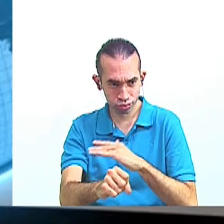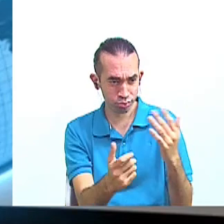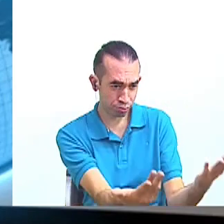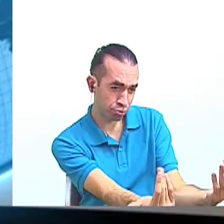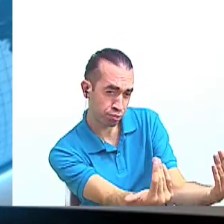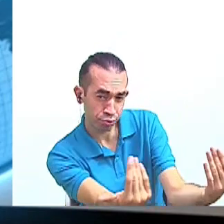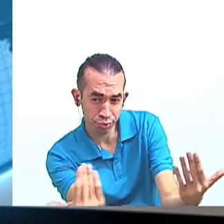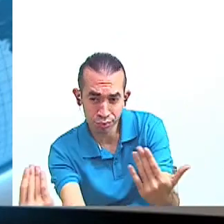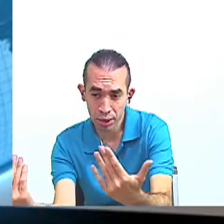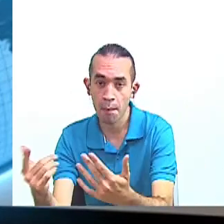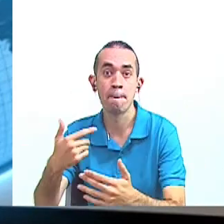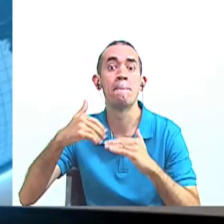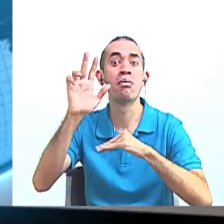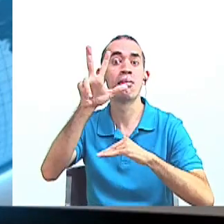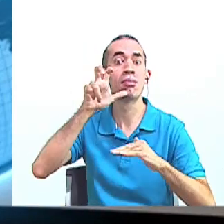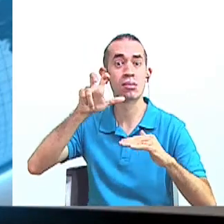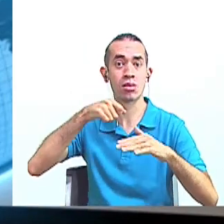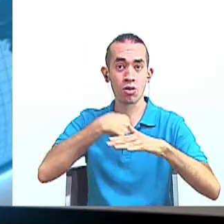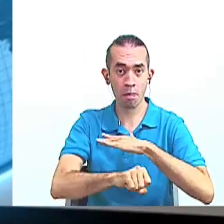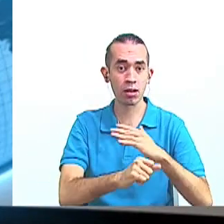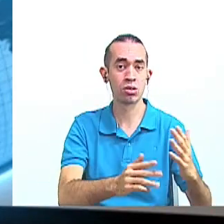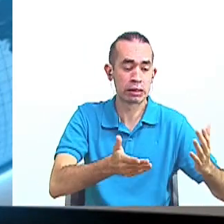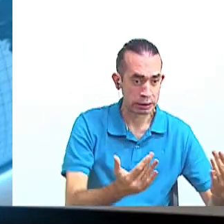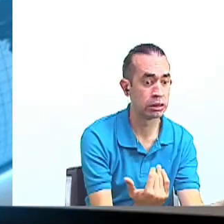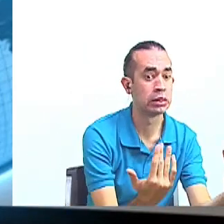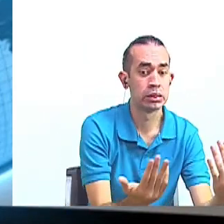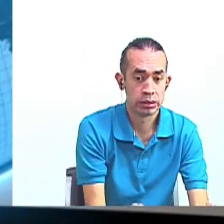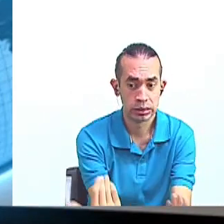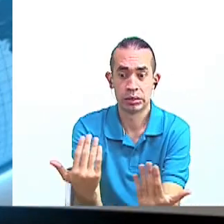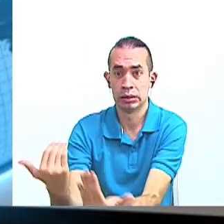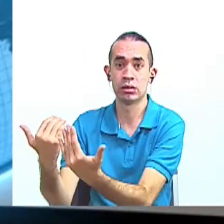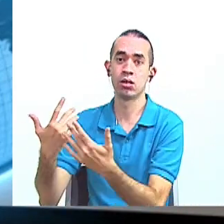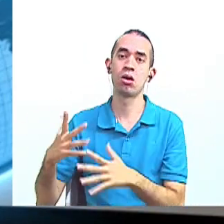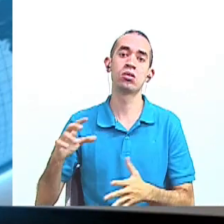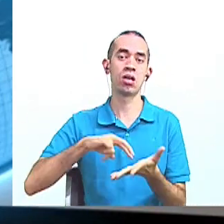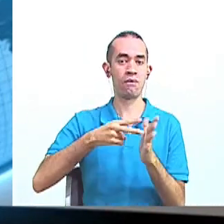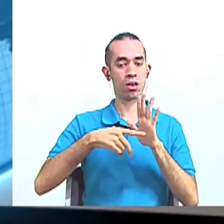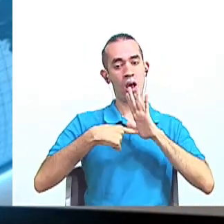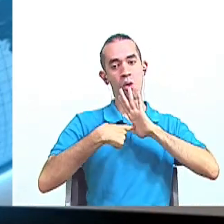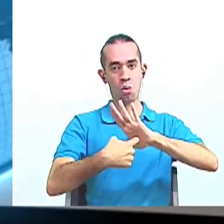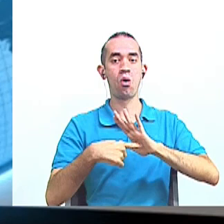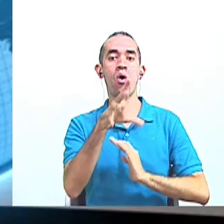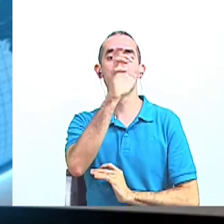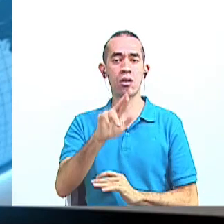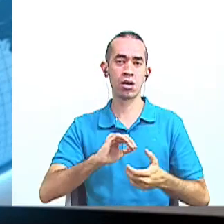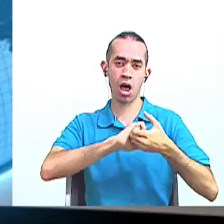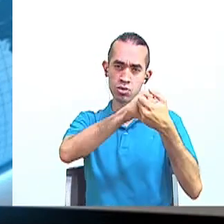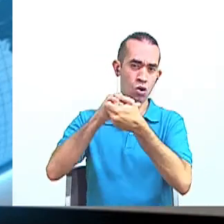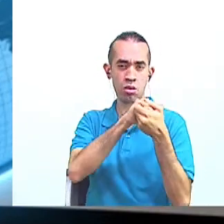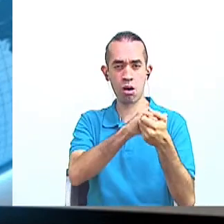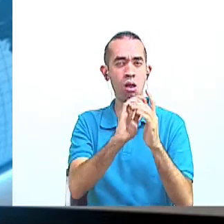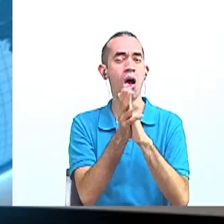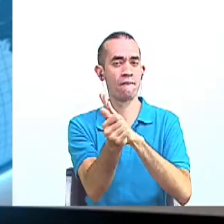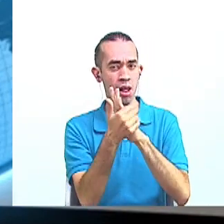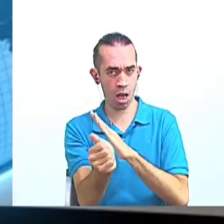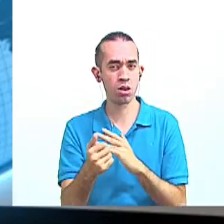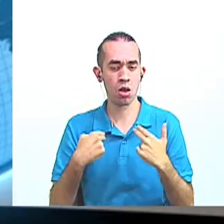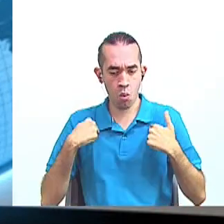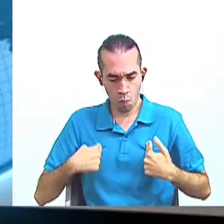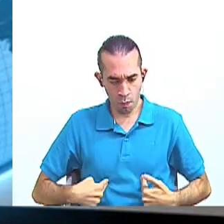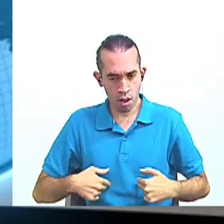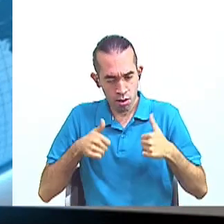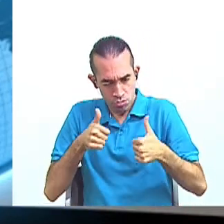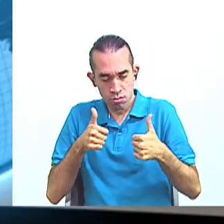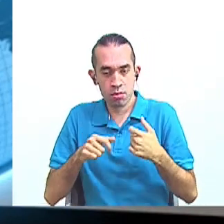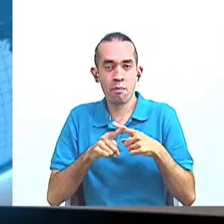partos, representa a una Costa Rica muy solidaria, muy talentosa, muy humana, pero también muy